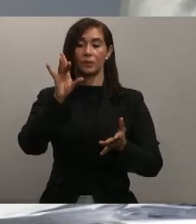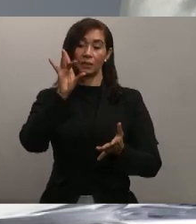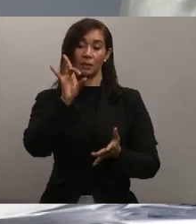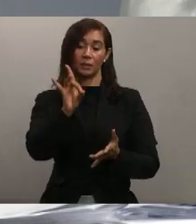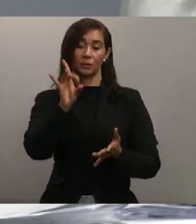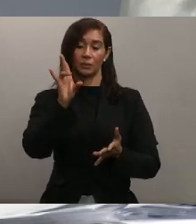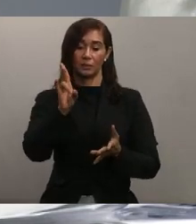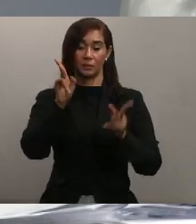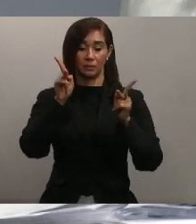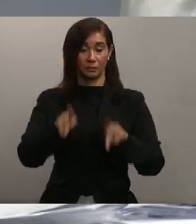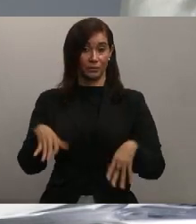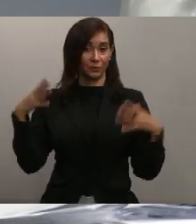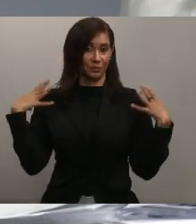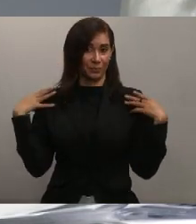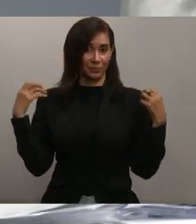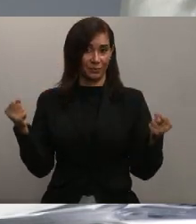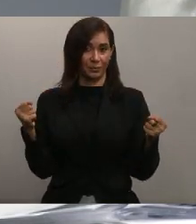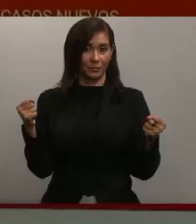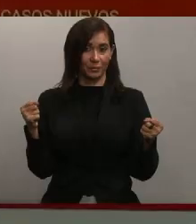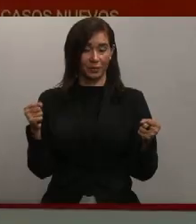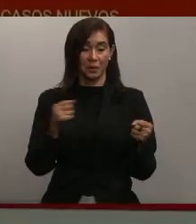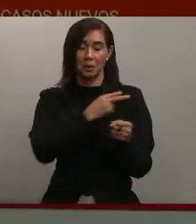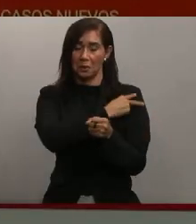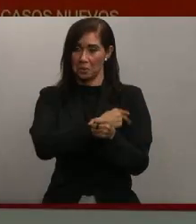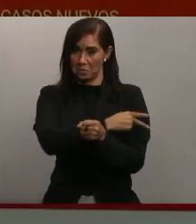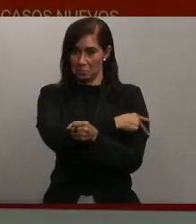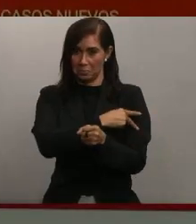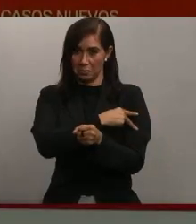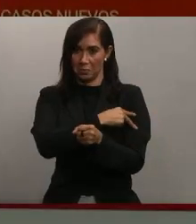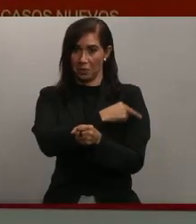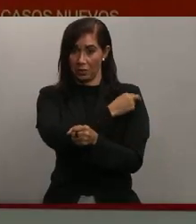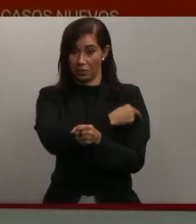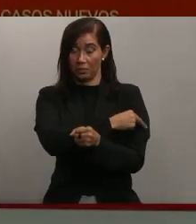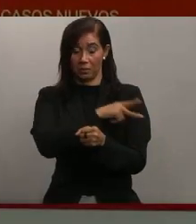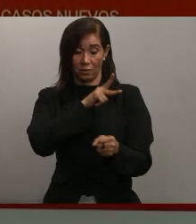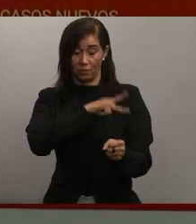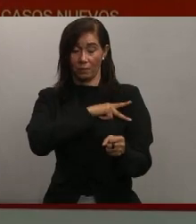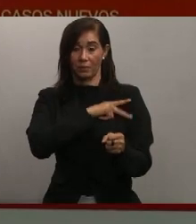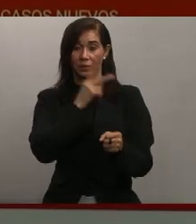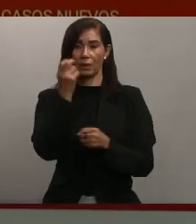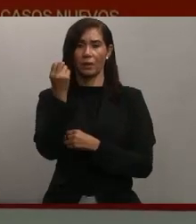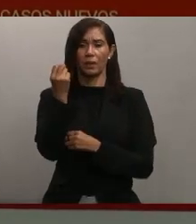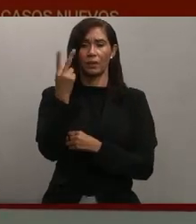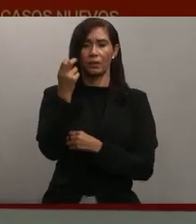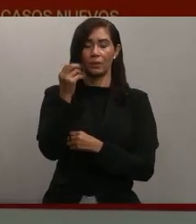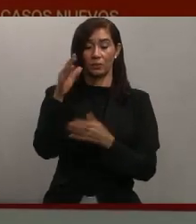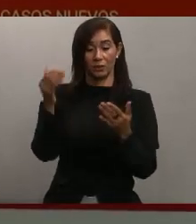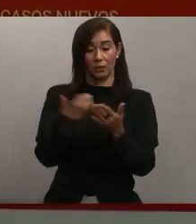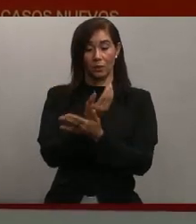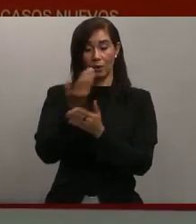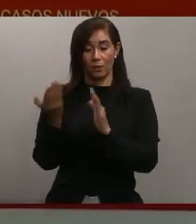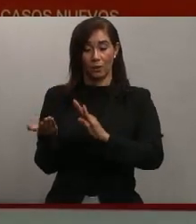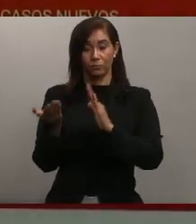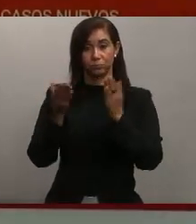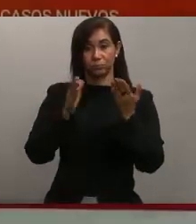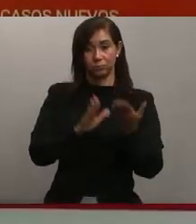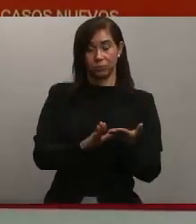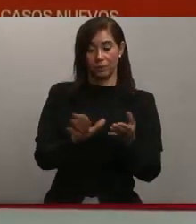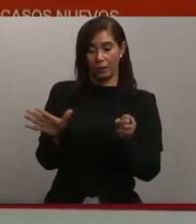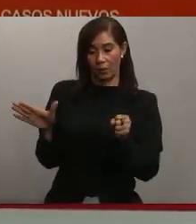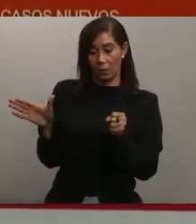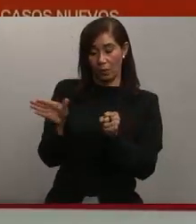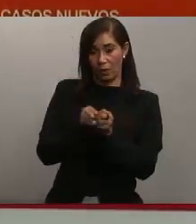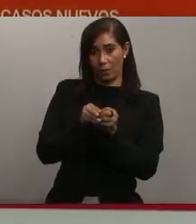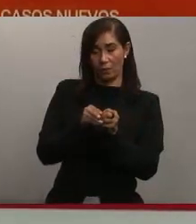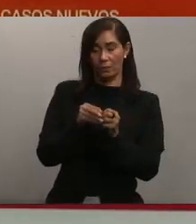1.387 recuperados a nivel de clínicas y hospitales, 12 nuevos fallecimientos para un acumulado